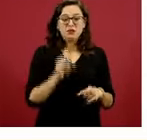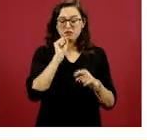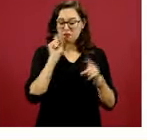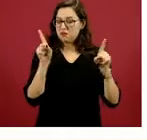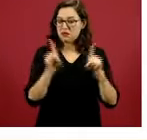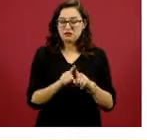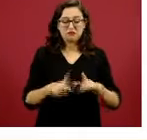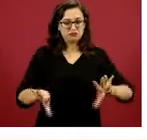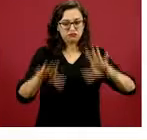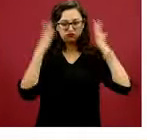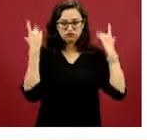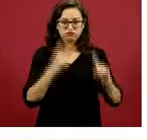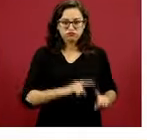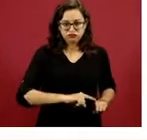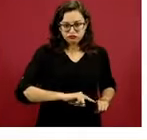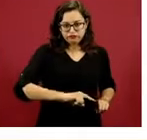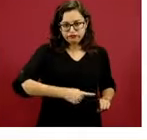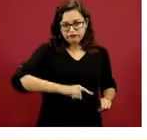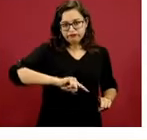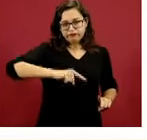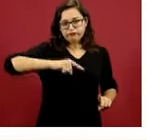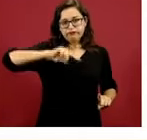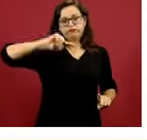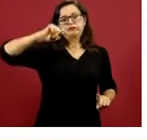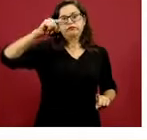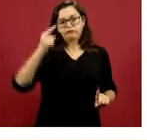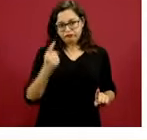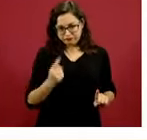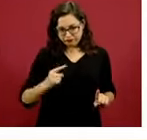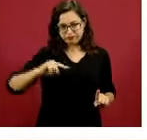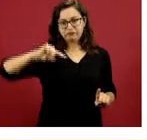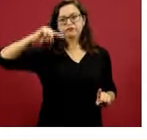importante. Vean las escalas obviamente